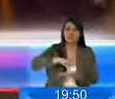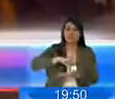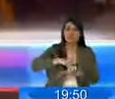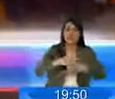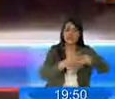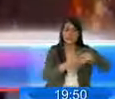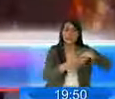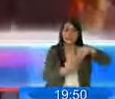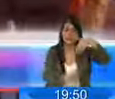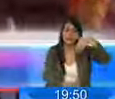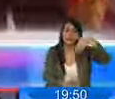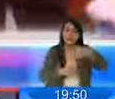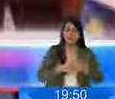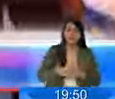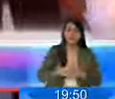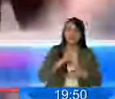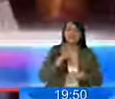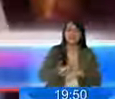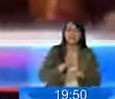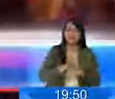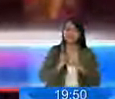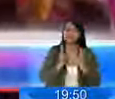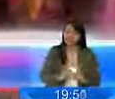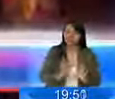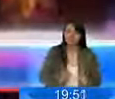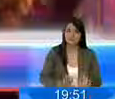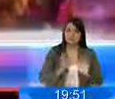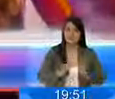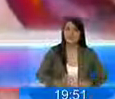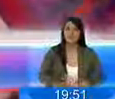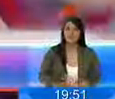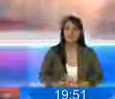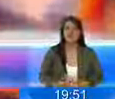Sur. Ecuador no es la excepción.